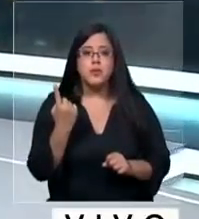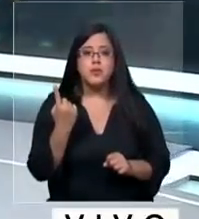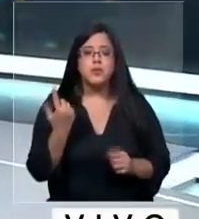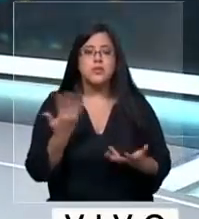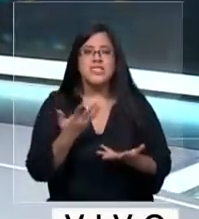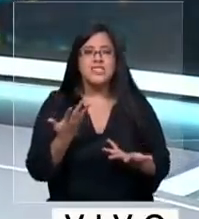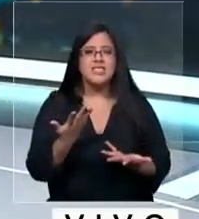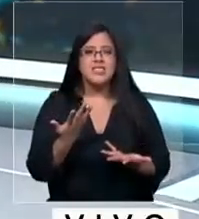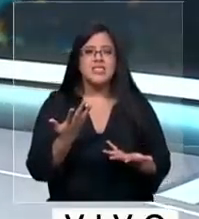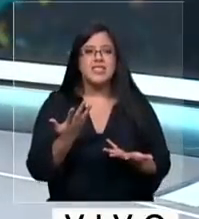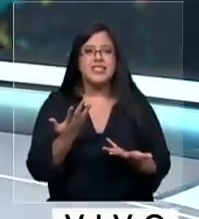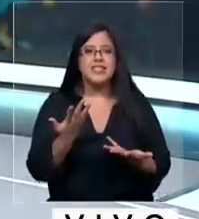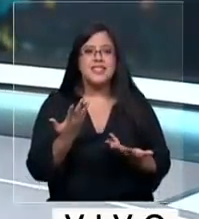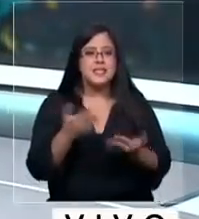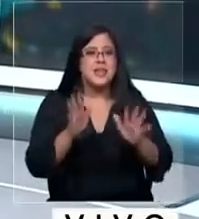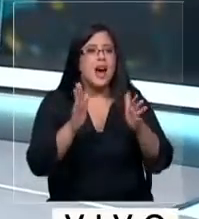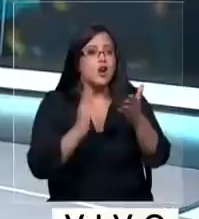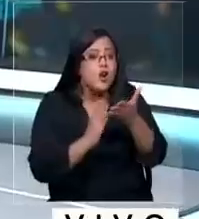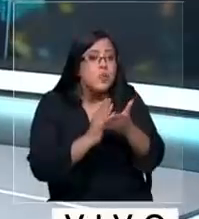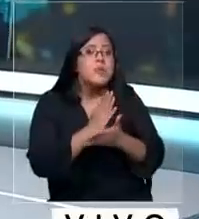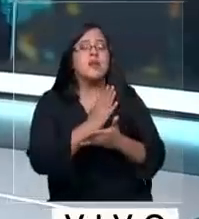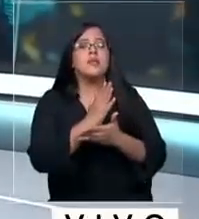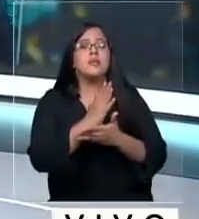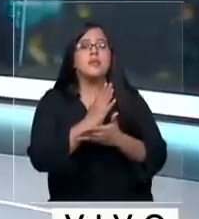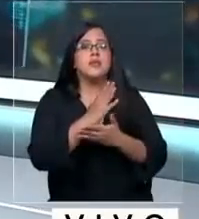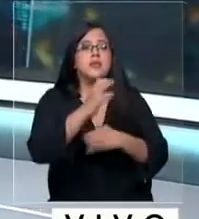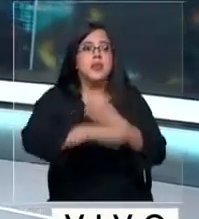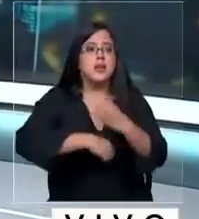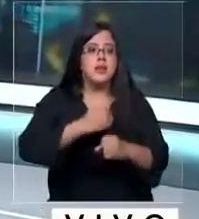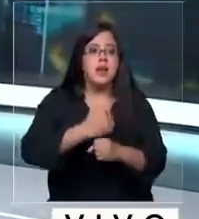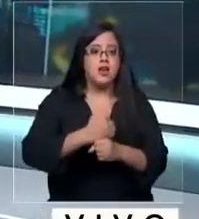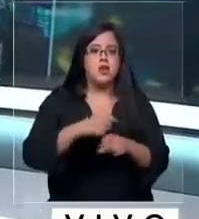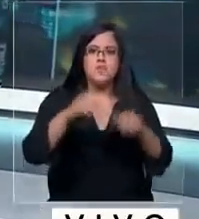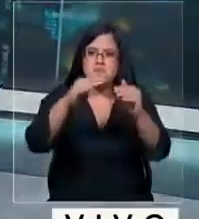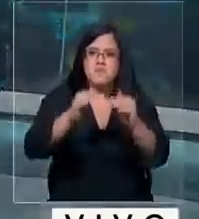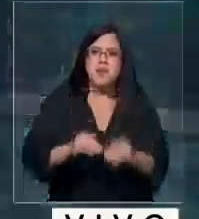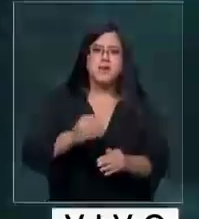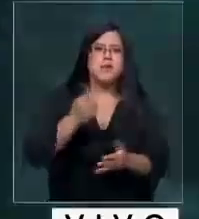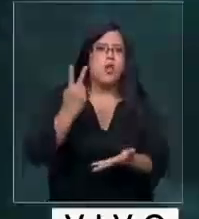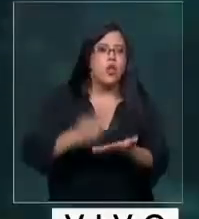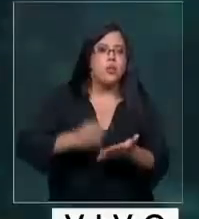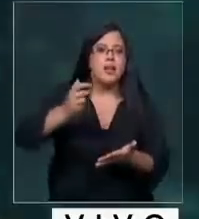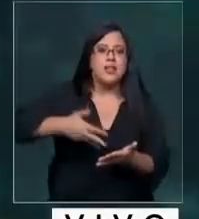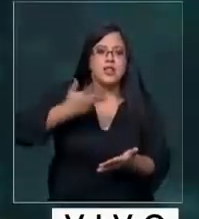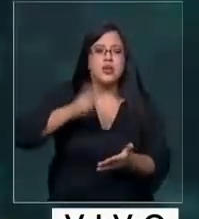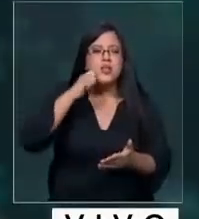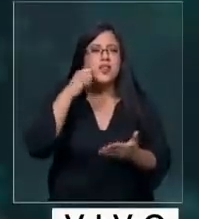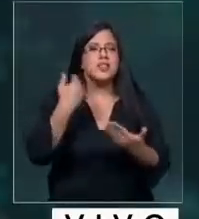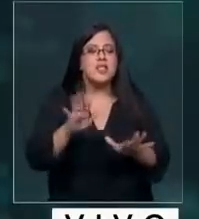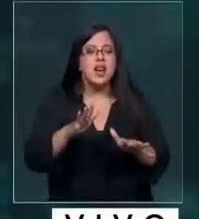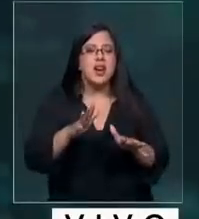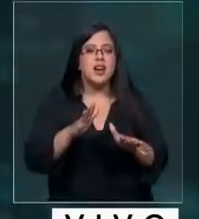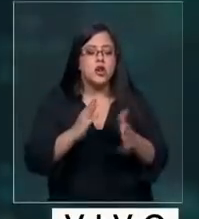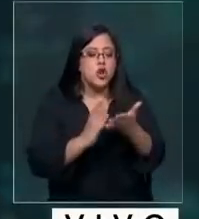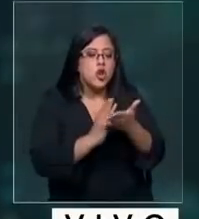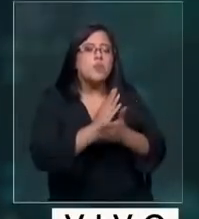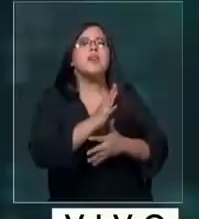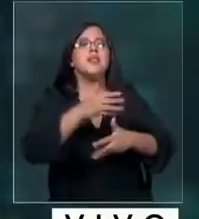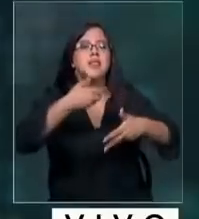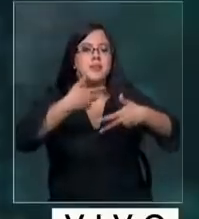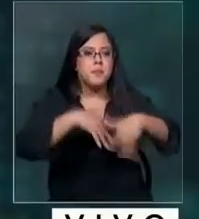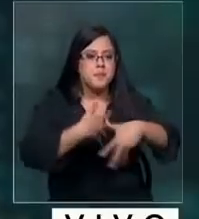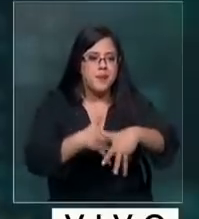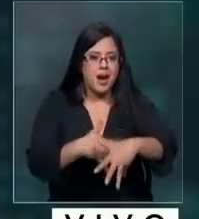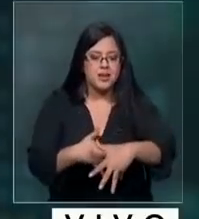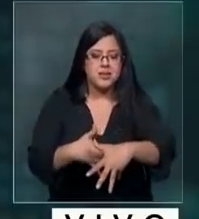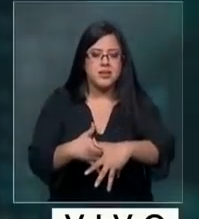año movilizados y igual como en el 2019 el 8 de marzo abre el año movilizador creemos